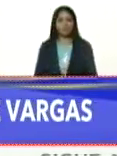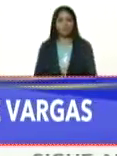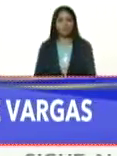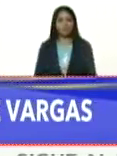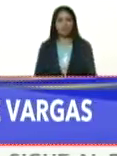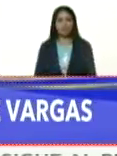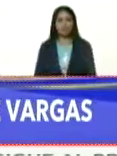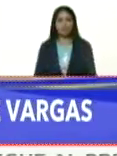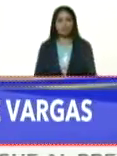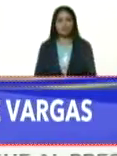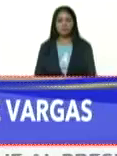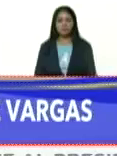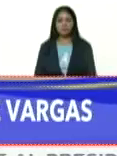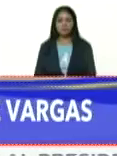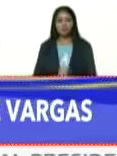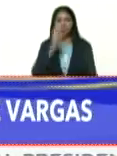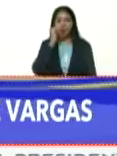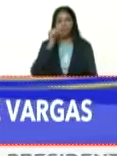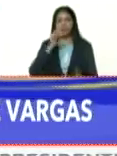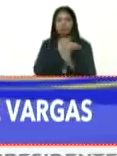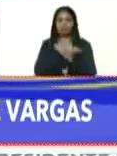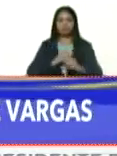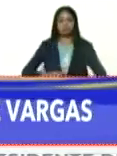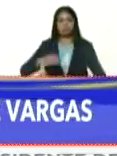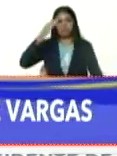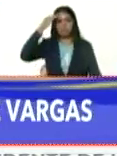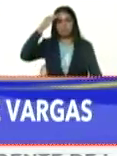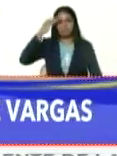Señores oficiales,